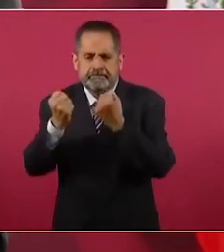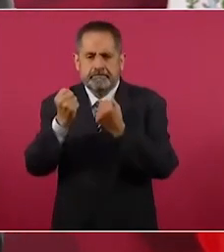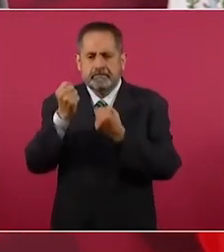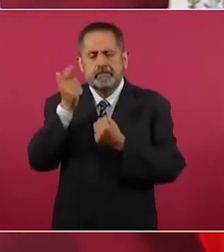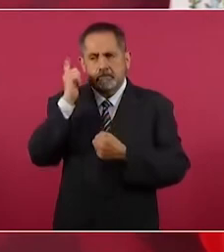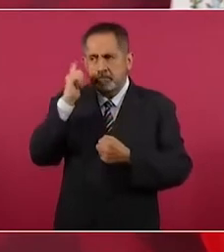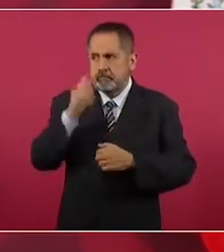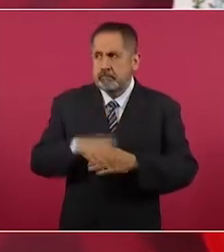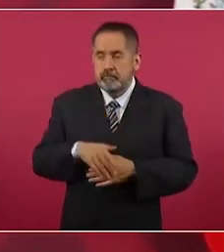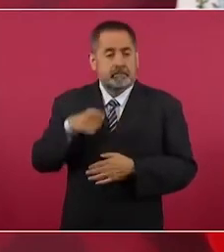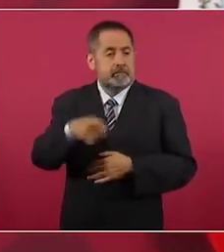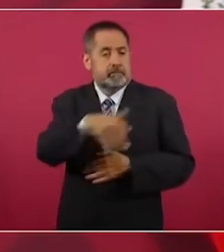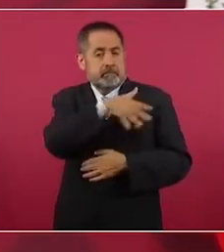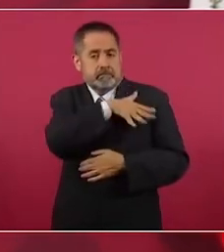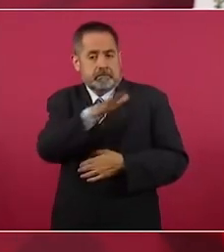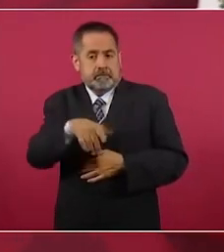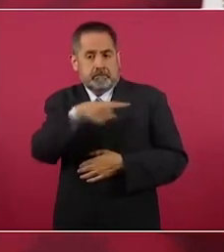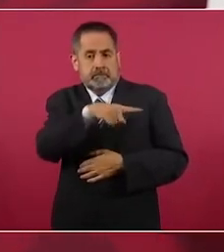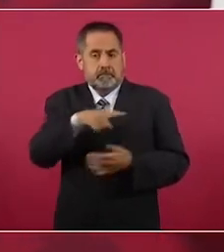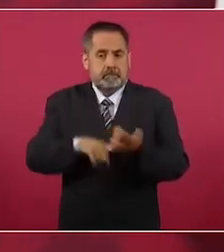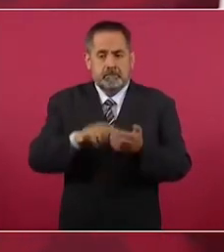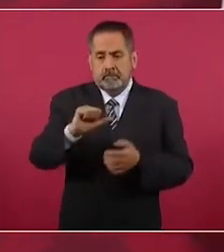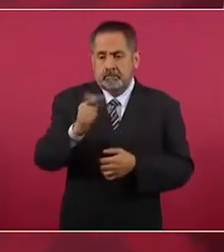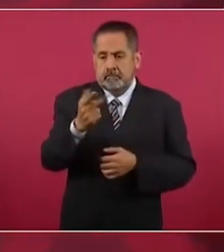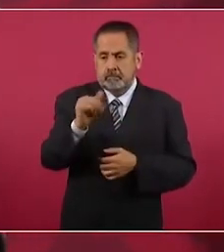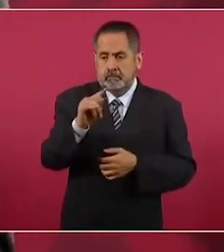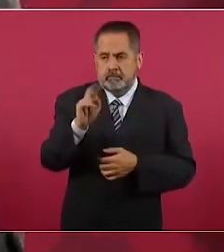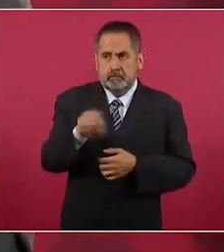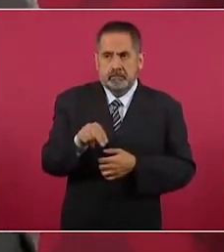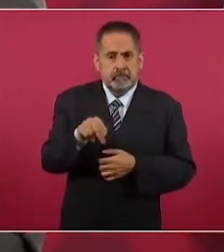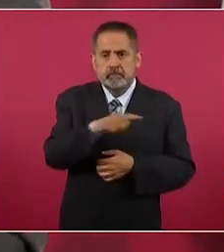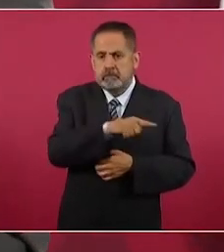El general Agustín Radilla,